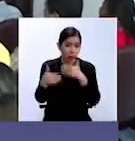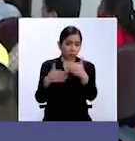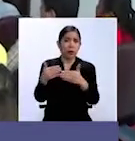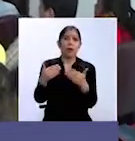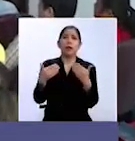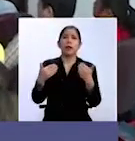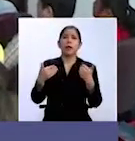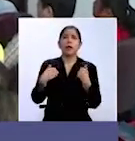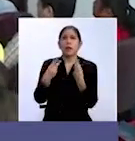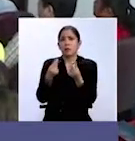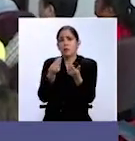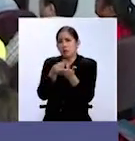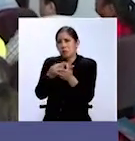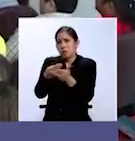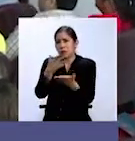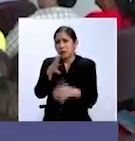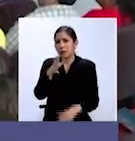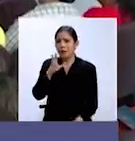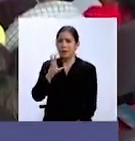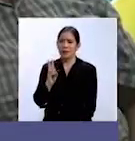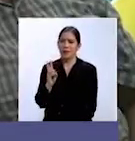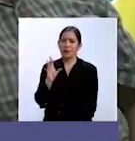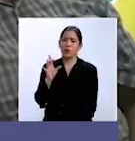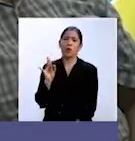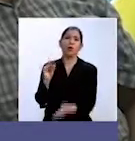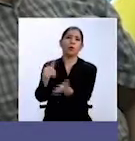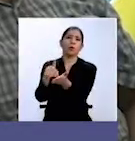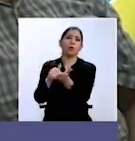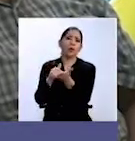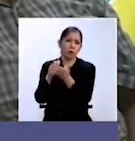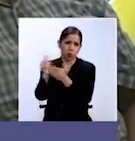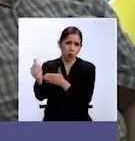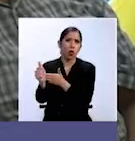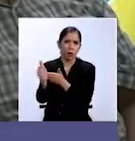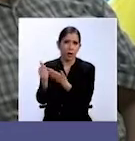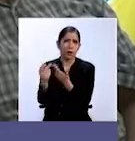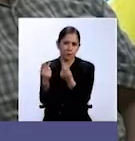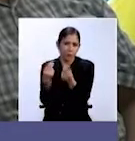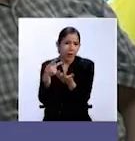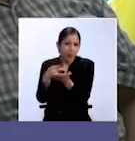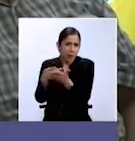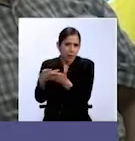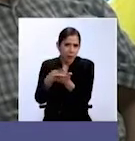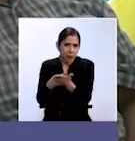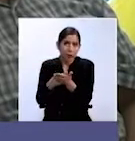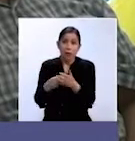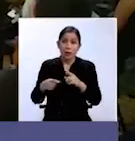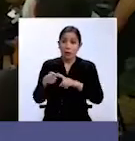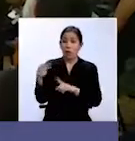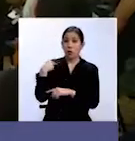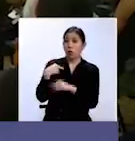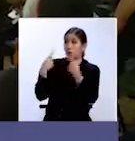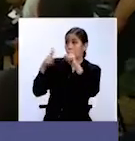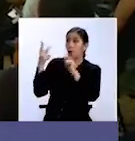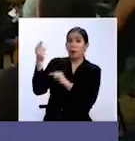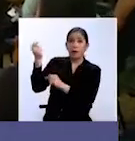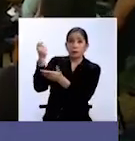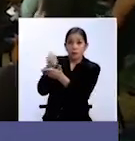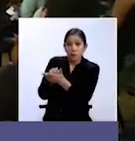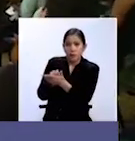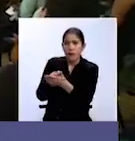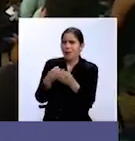récord. Hay que recordar que eran mayores procesos censales. Este financiamiento tardó más de 18 meses en poder